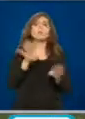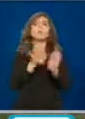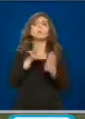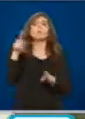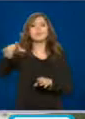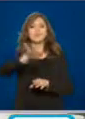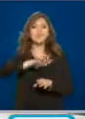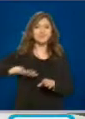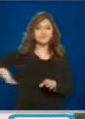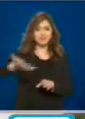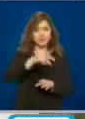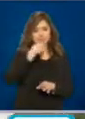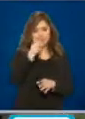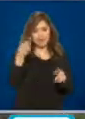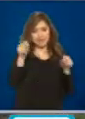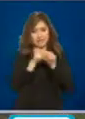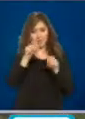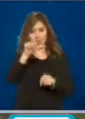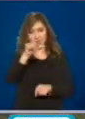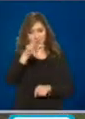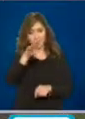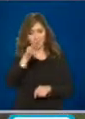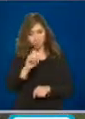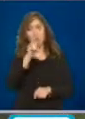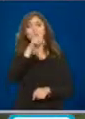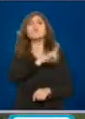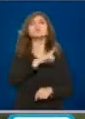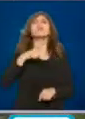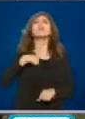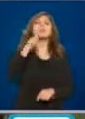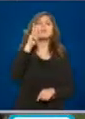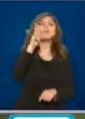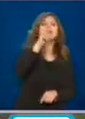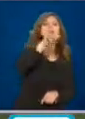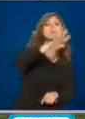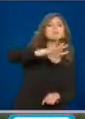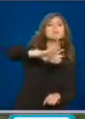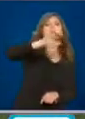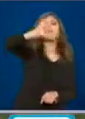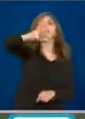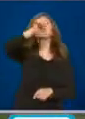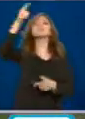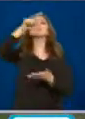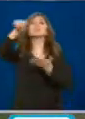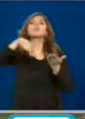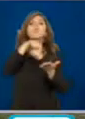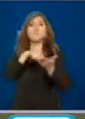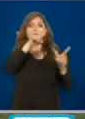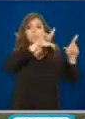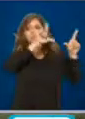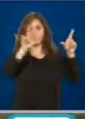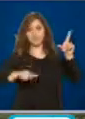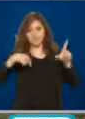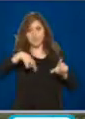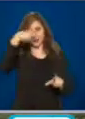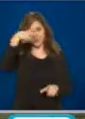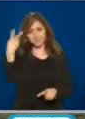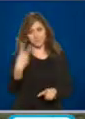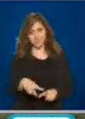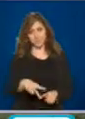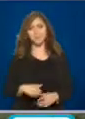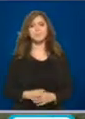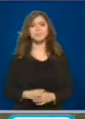dicen el tío Alberto, écheles un ojito allá en otros lugares de la República Mexicana,